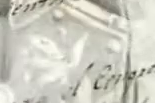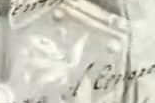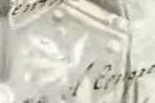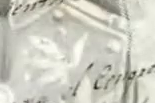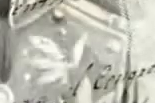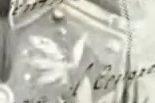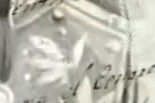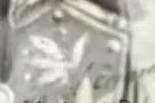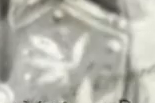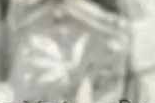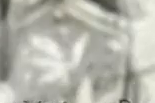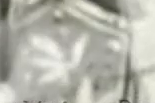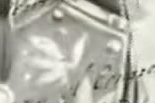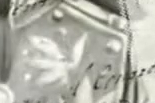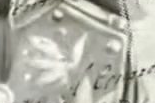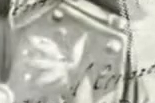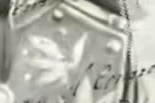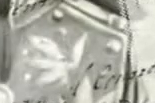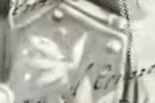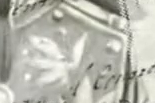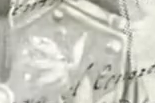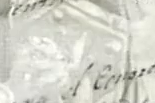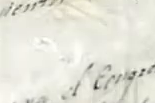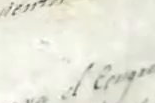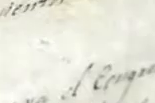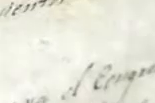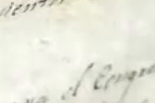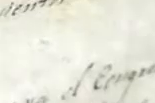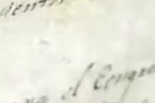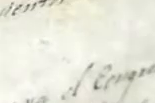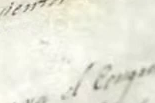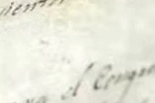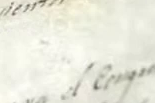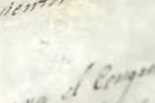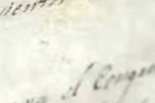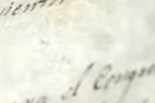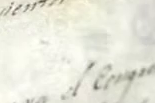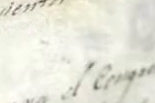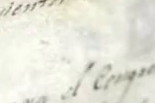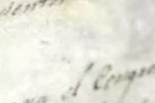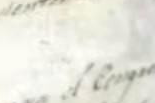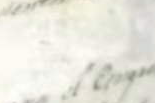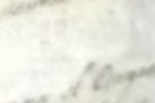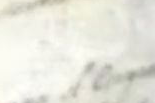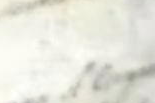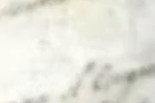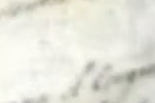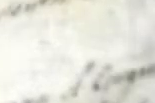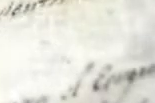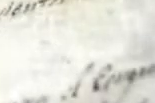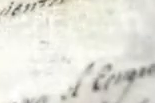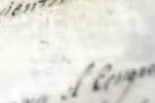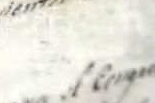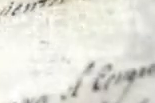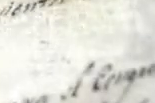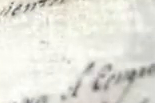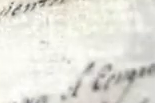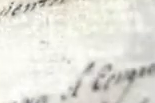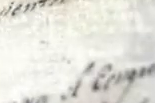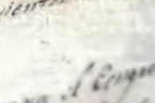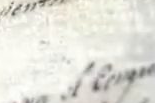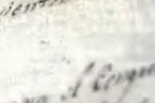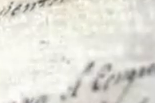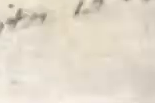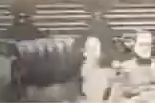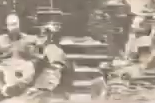José Sánchez Carrión, con 53 votos. Y don Francisco Javier Mariátegui, por 31